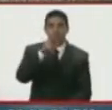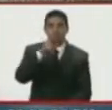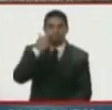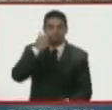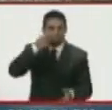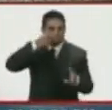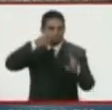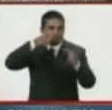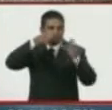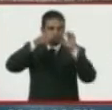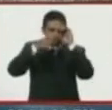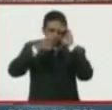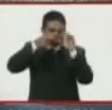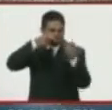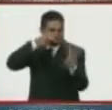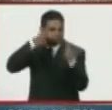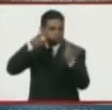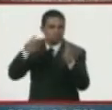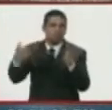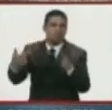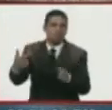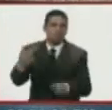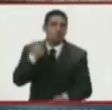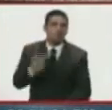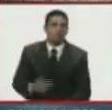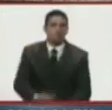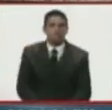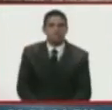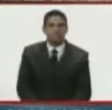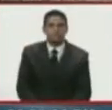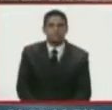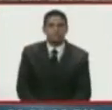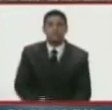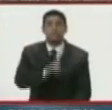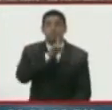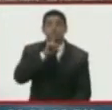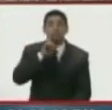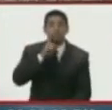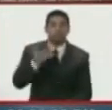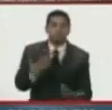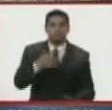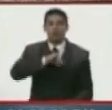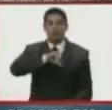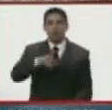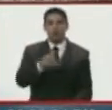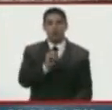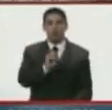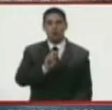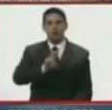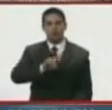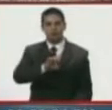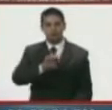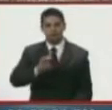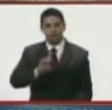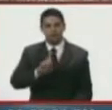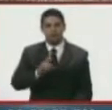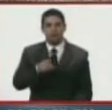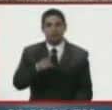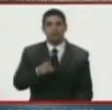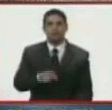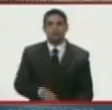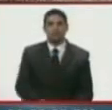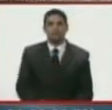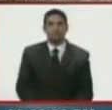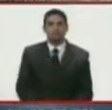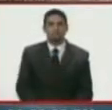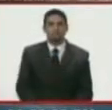francotirador con un tiro en el cuello, responde al nombre de Jorge Esteban Colina